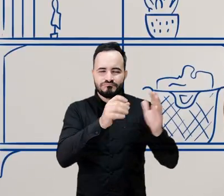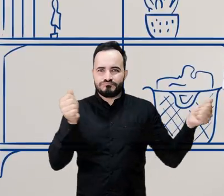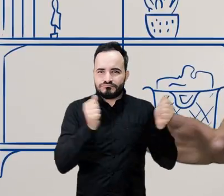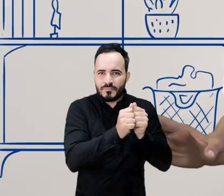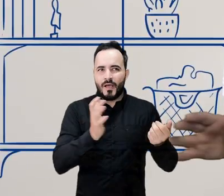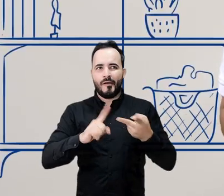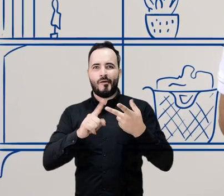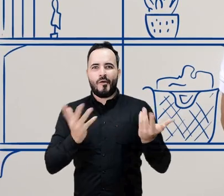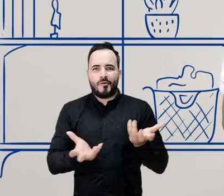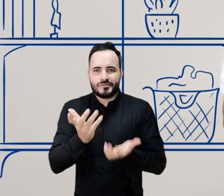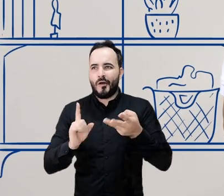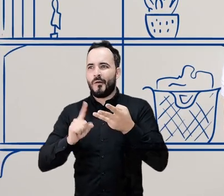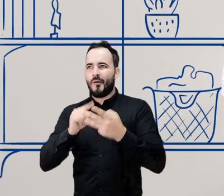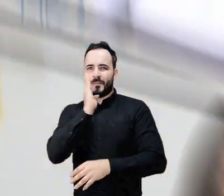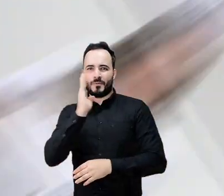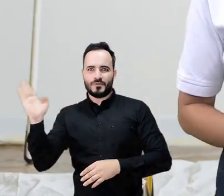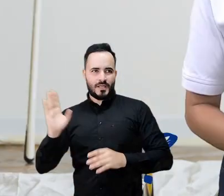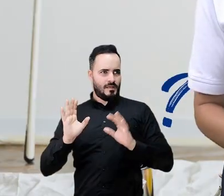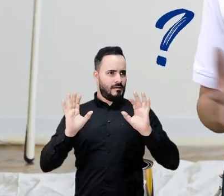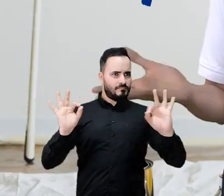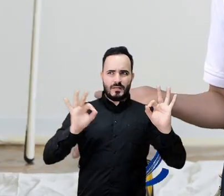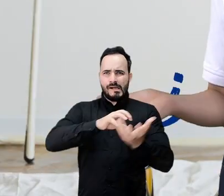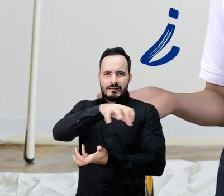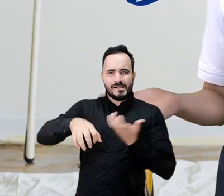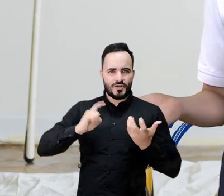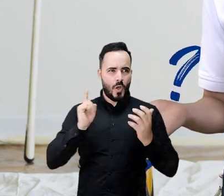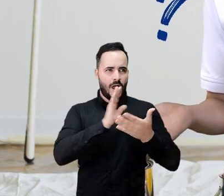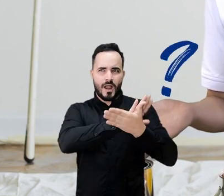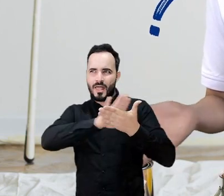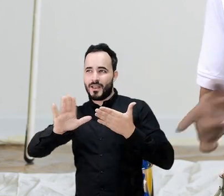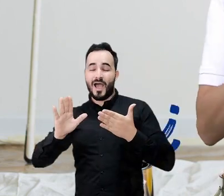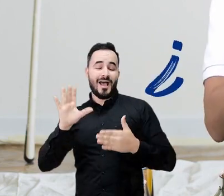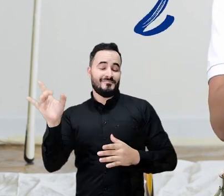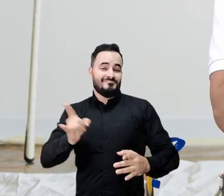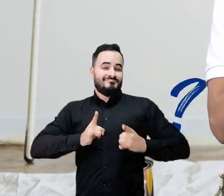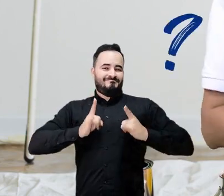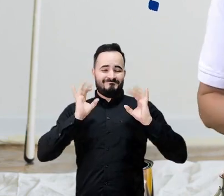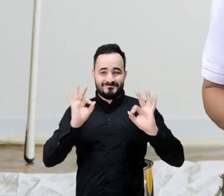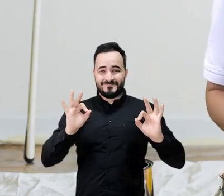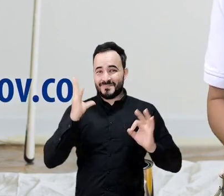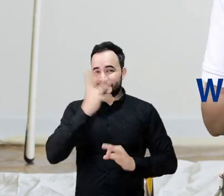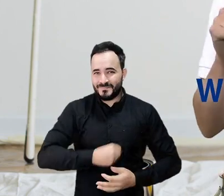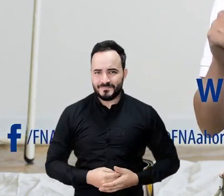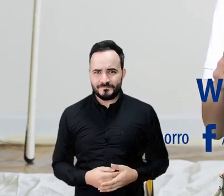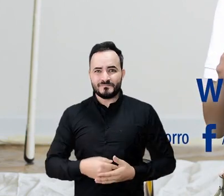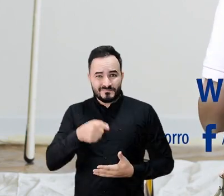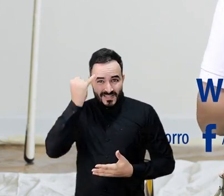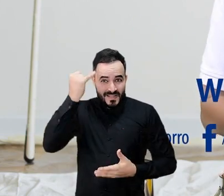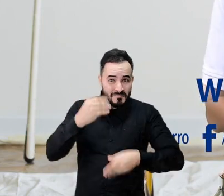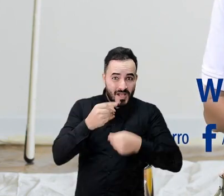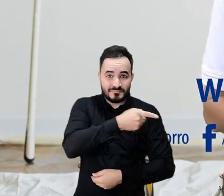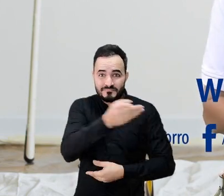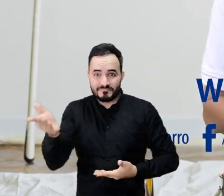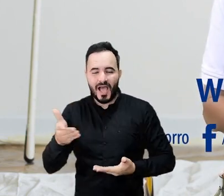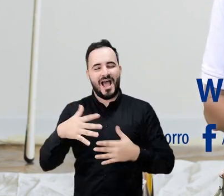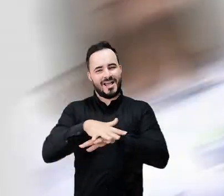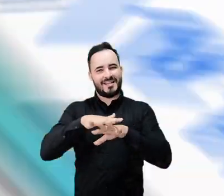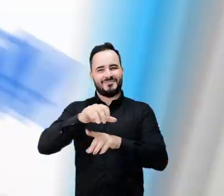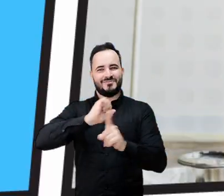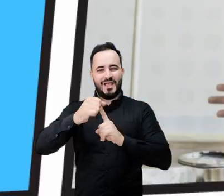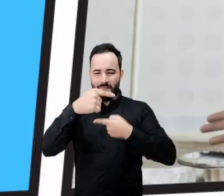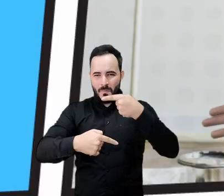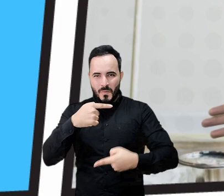se vean siempre en orden. ¿Qué otra idea se te ocurre? Recuerda dejar tus comentarios aquí en nuestras redes